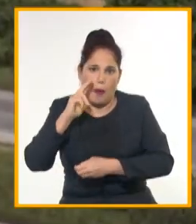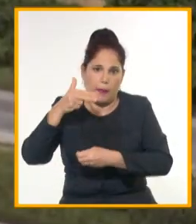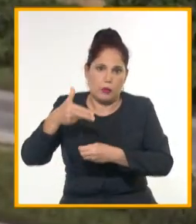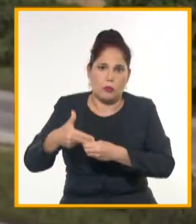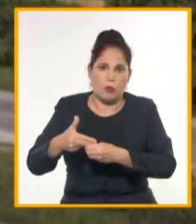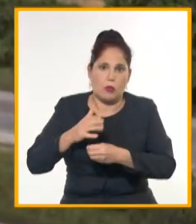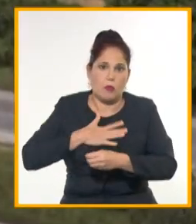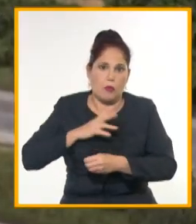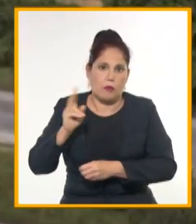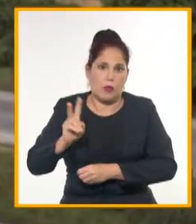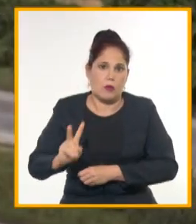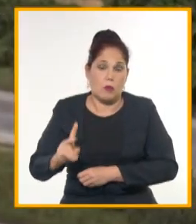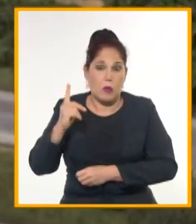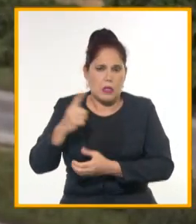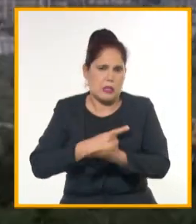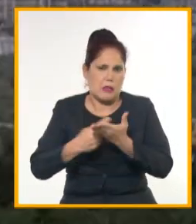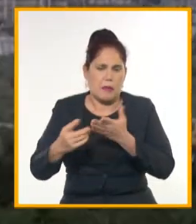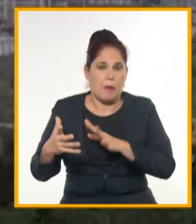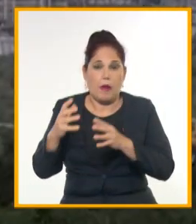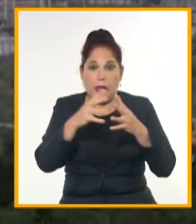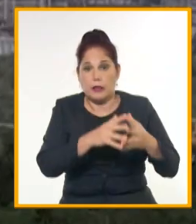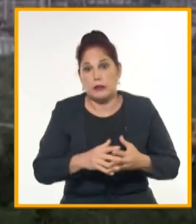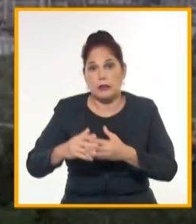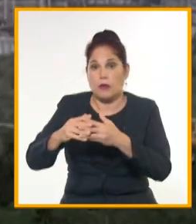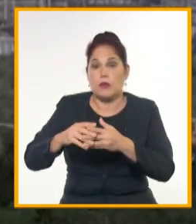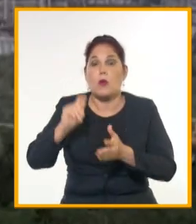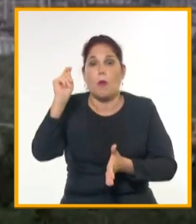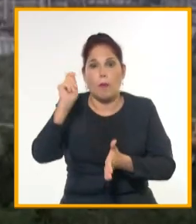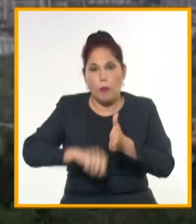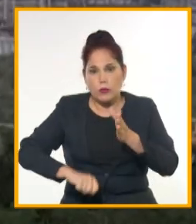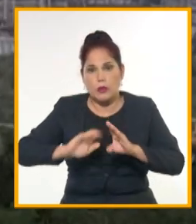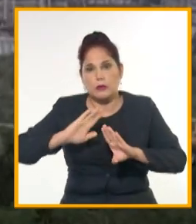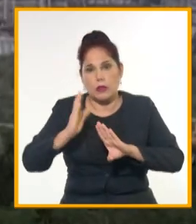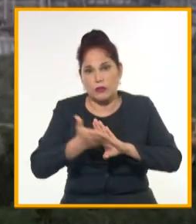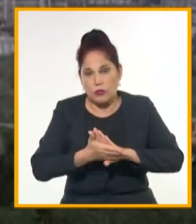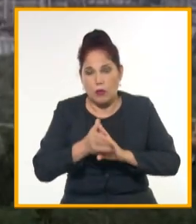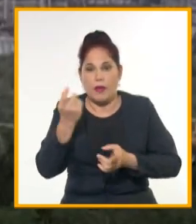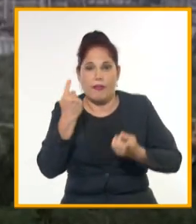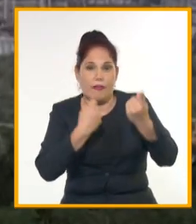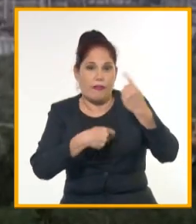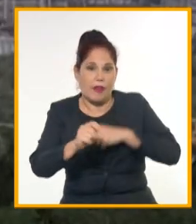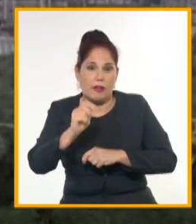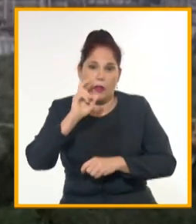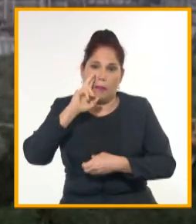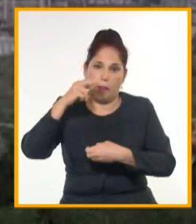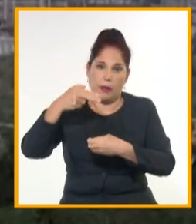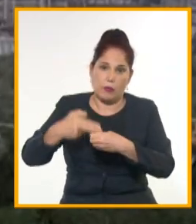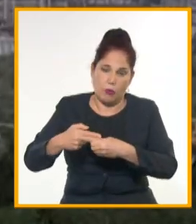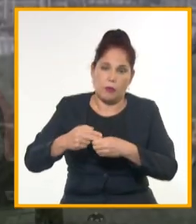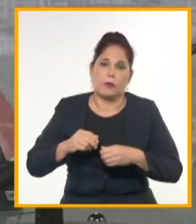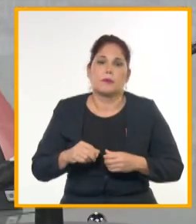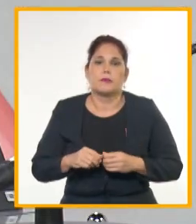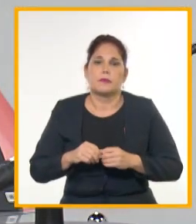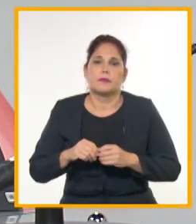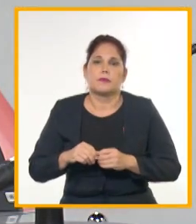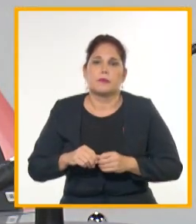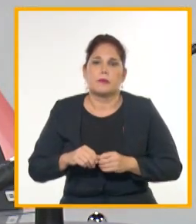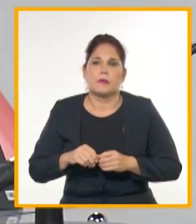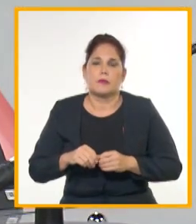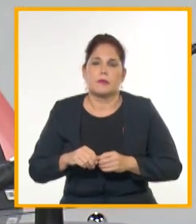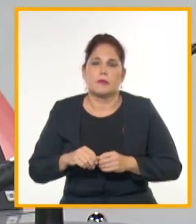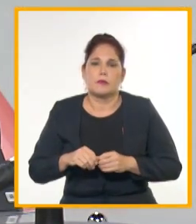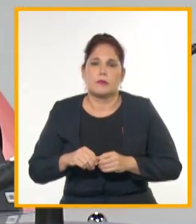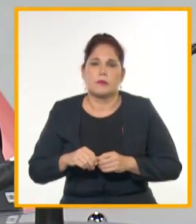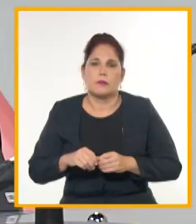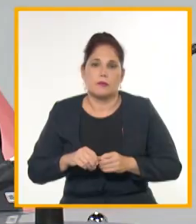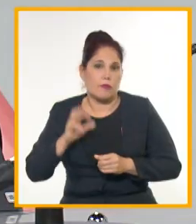petróleo. Hace una semana, Estados Unidos impuso nuevas sanciones a las exportaciones de crudo iraní. Bueno, Marina,